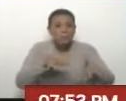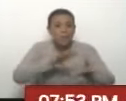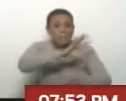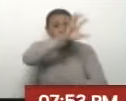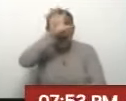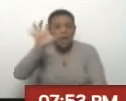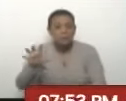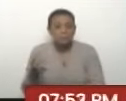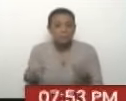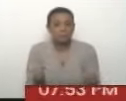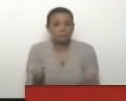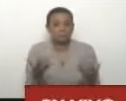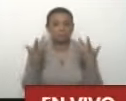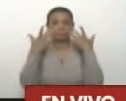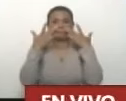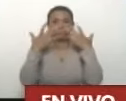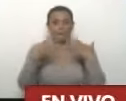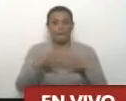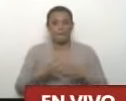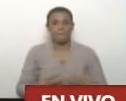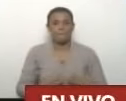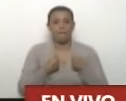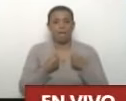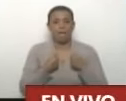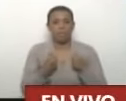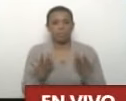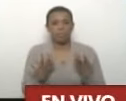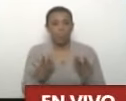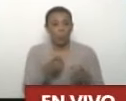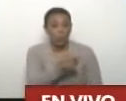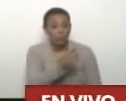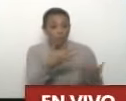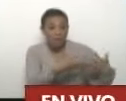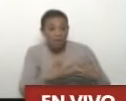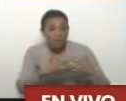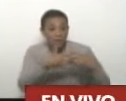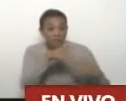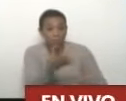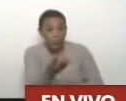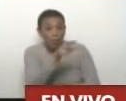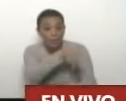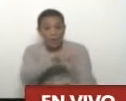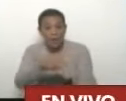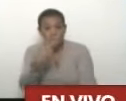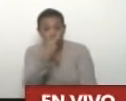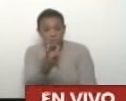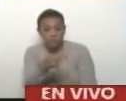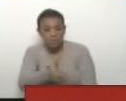decía este joven de Filadelfia, Lucas,